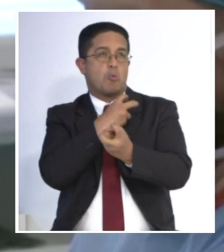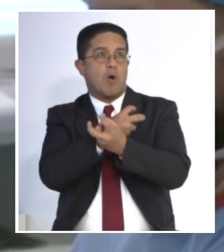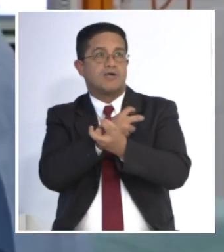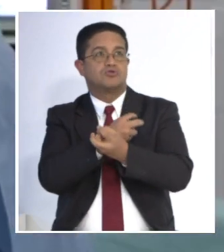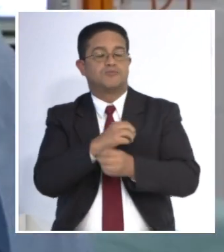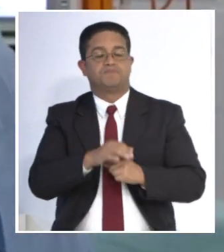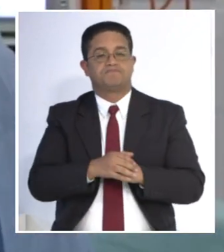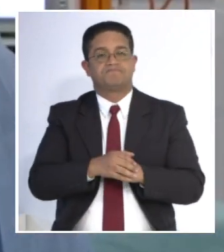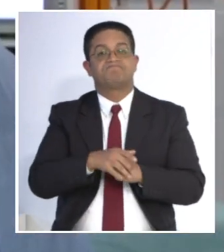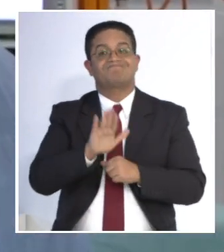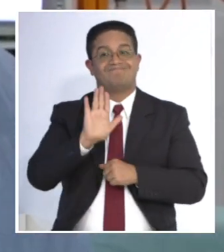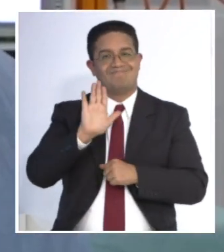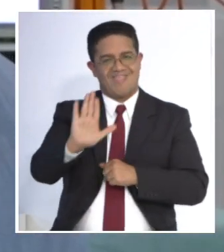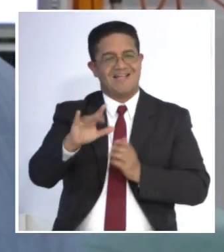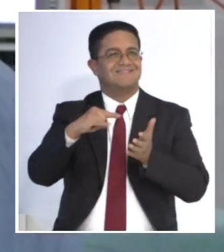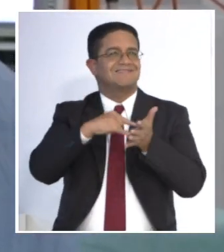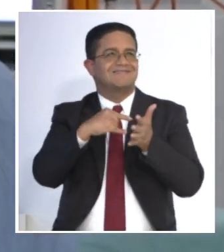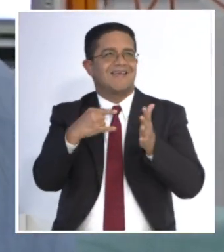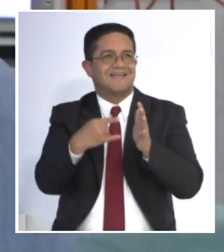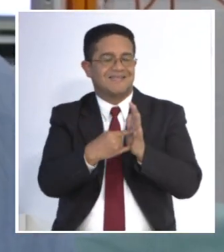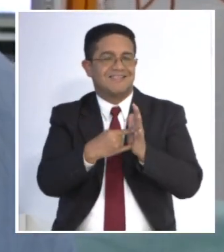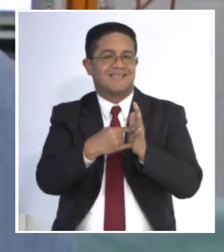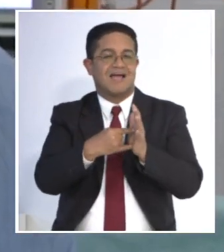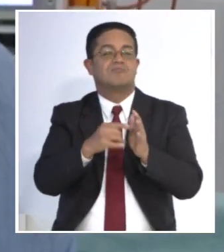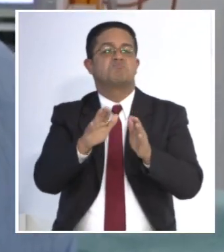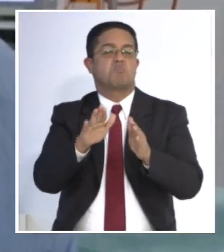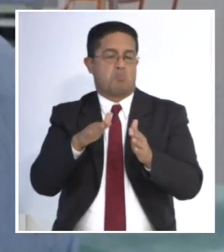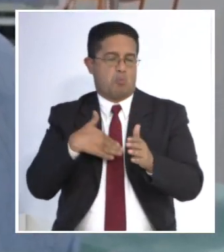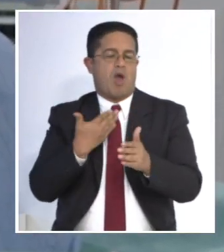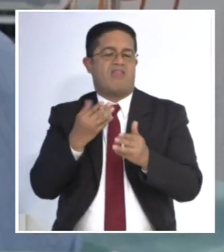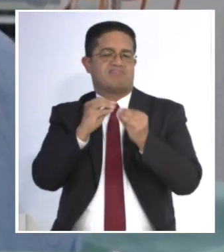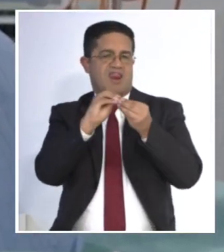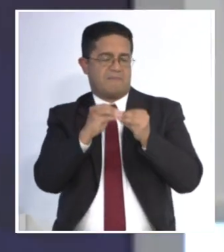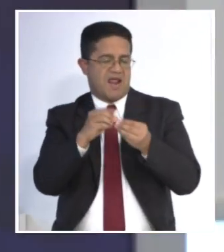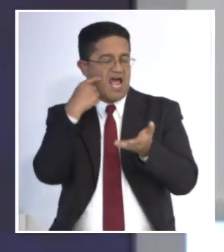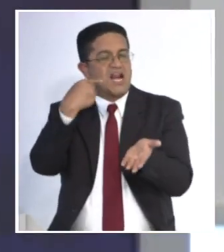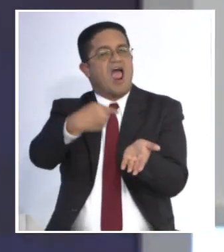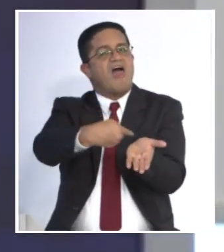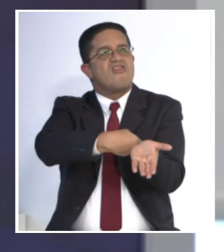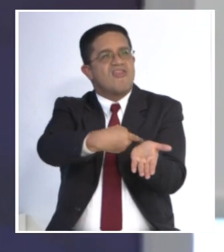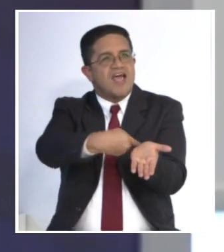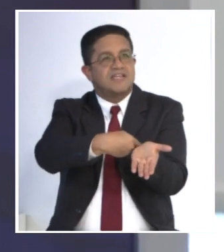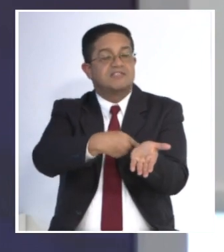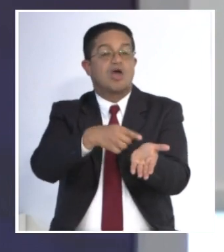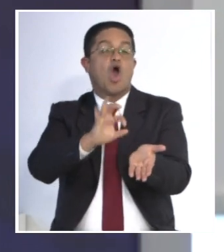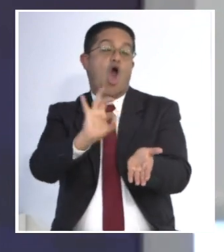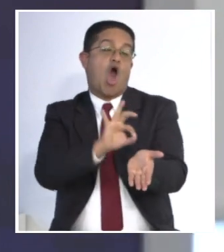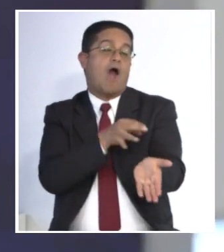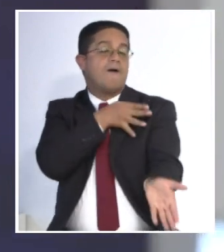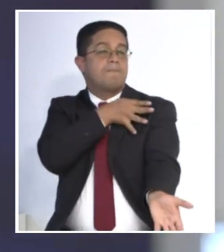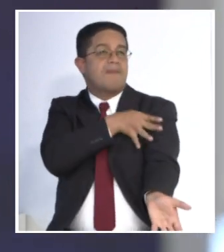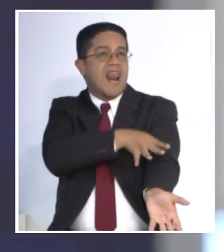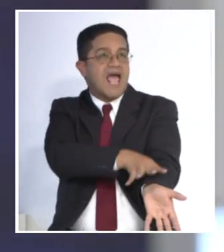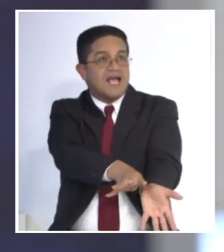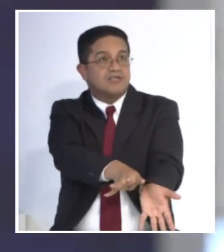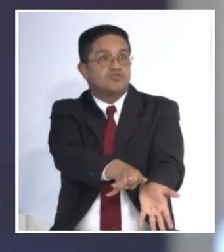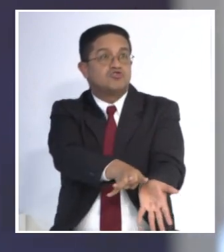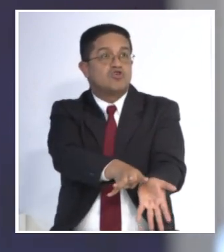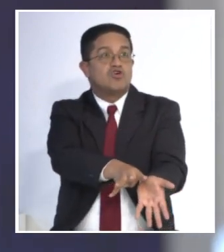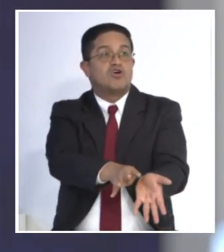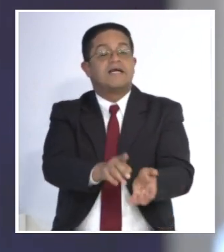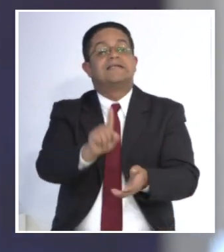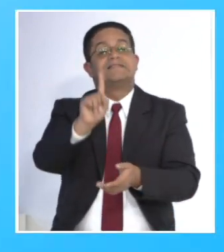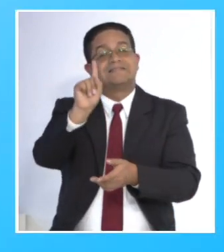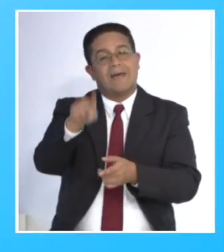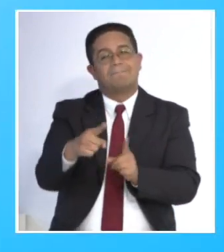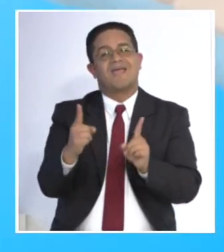mejores en microcirugía se puede liberar nervios, reparar vasos y lesiones del plexo braquial. Además, realizar injertos